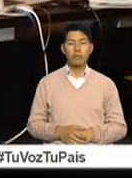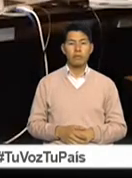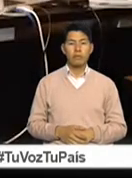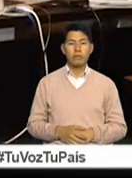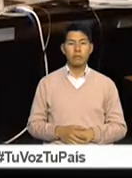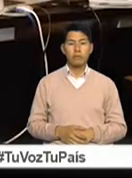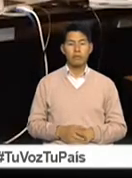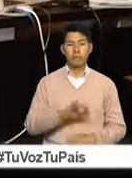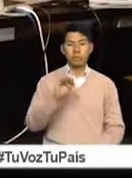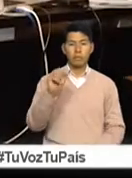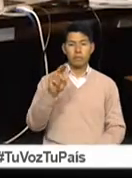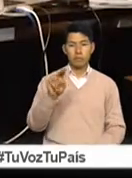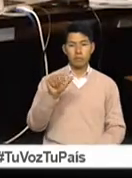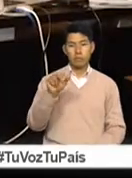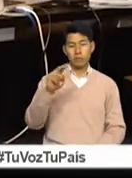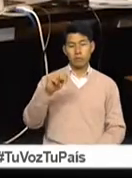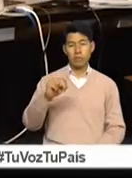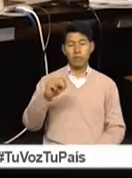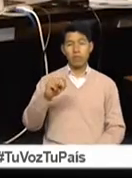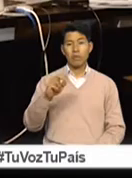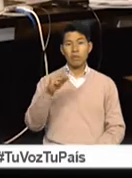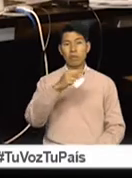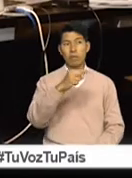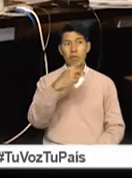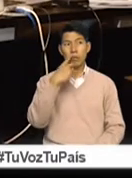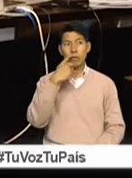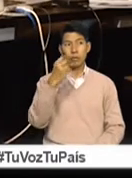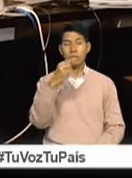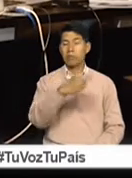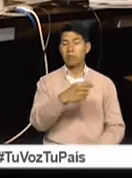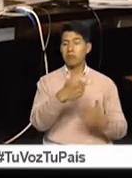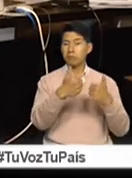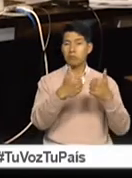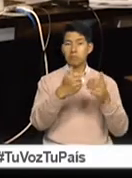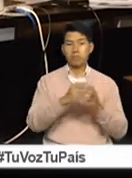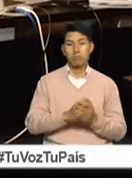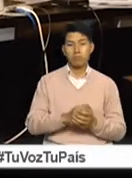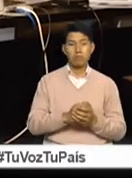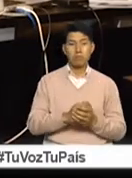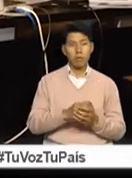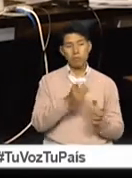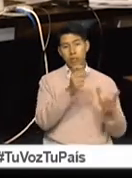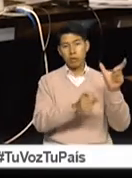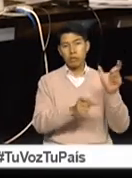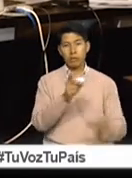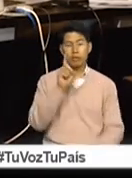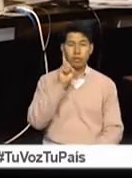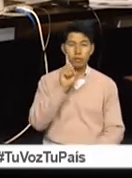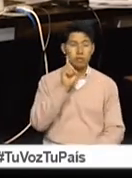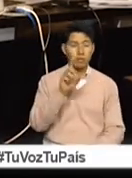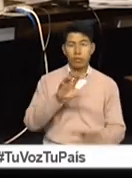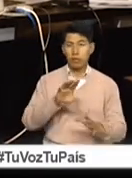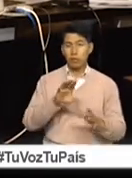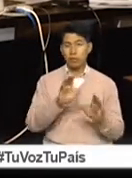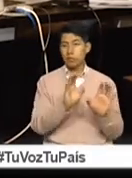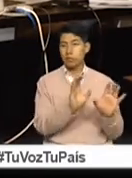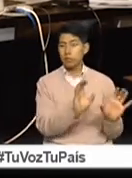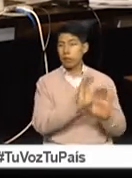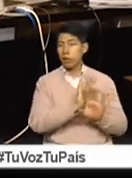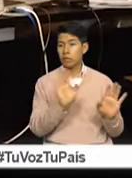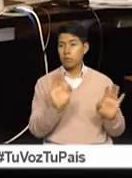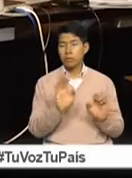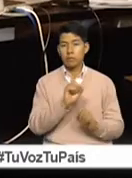juan garcía salazar no solamente por el pueblo afroecuatoriano sino para todo el país representa